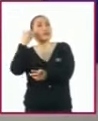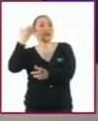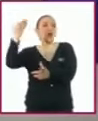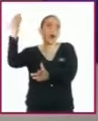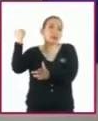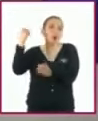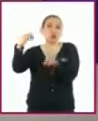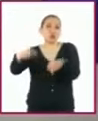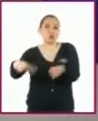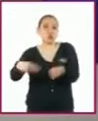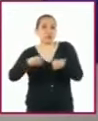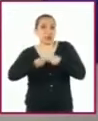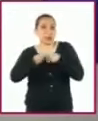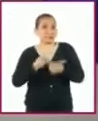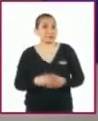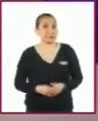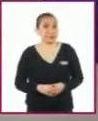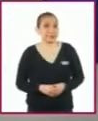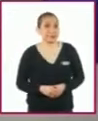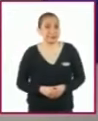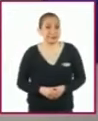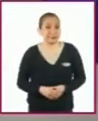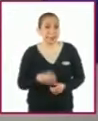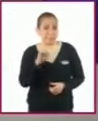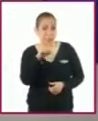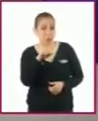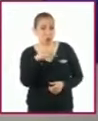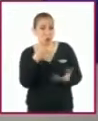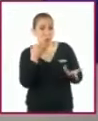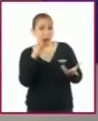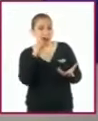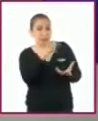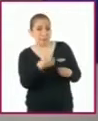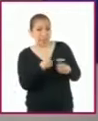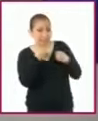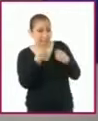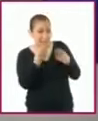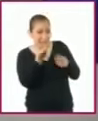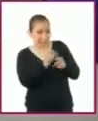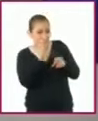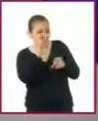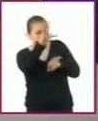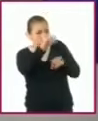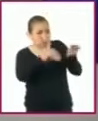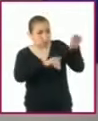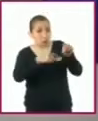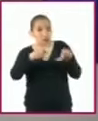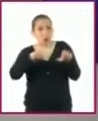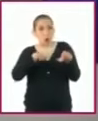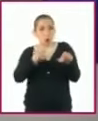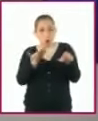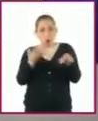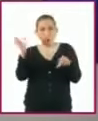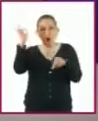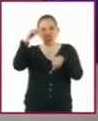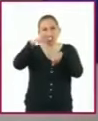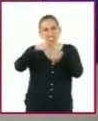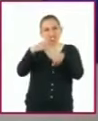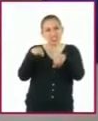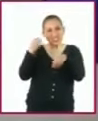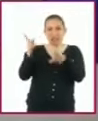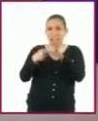y de su vida. Hablando de tomar cosas de la vida diaria, fíjate que a mí me pican mucho los mosquitos, pero